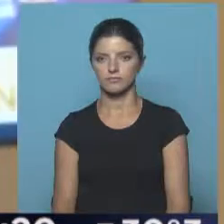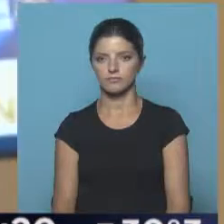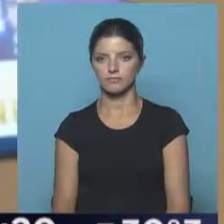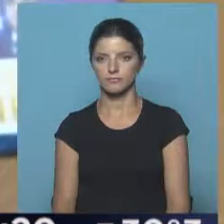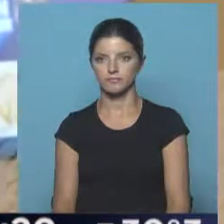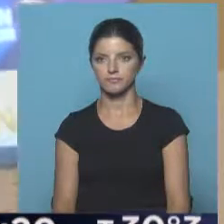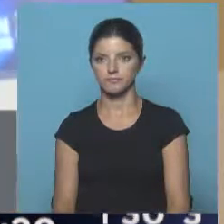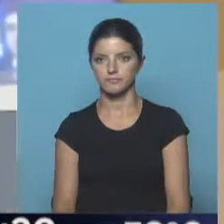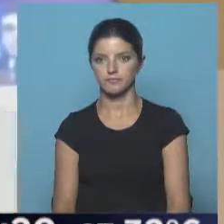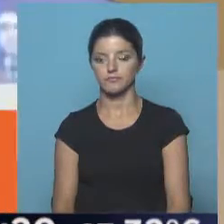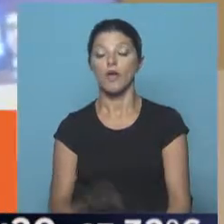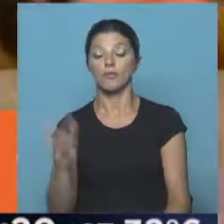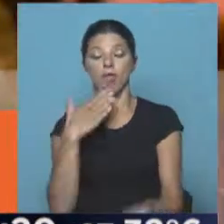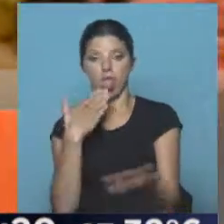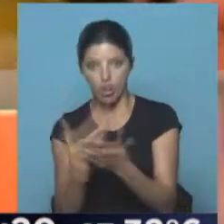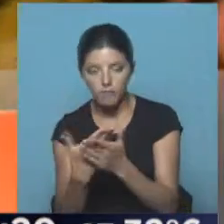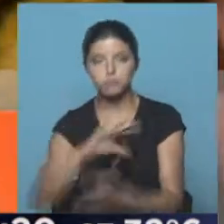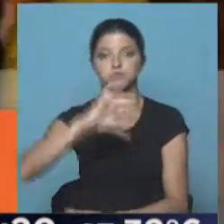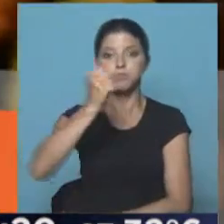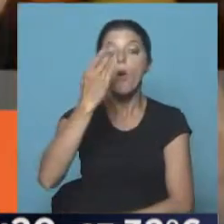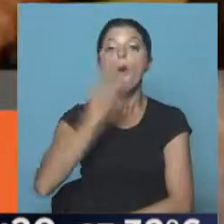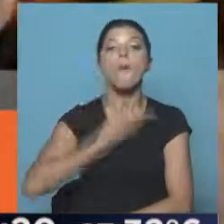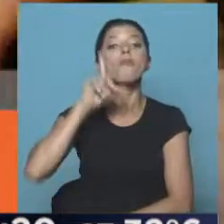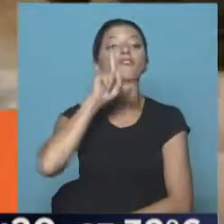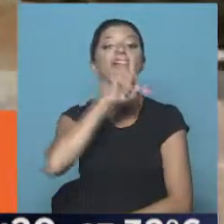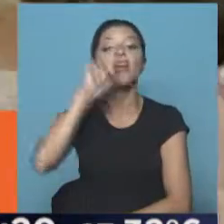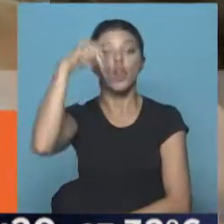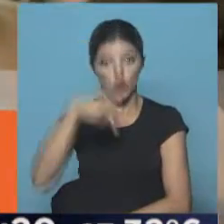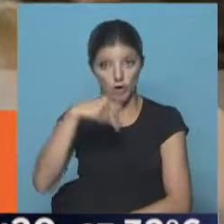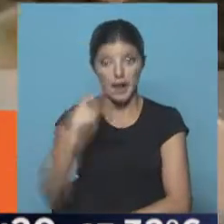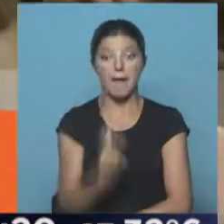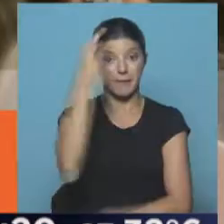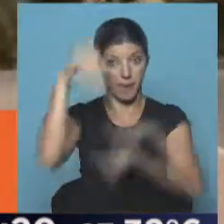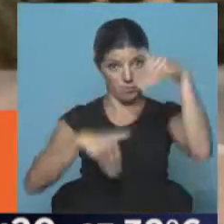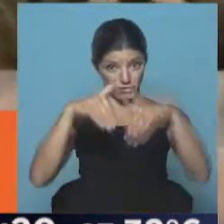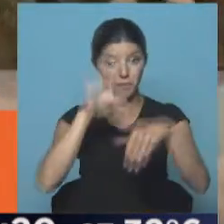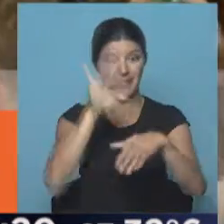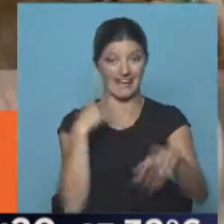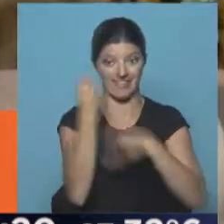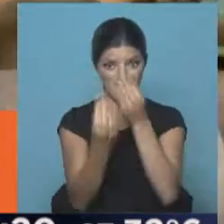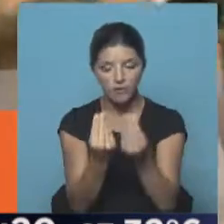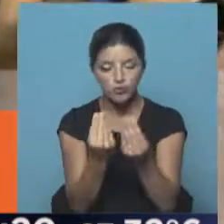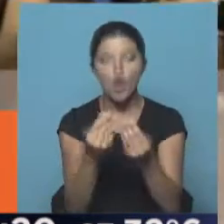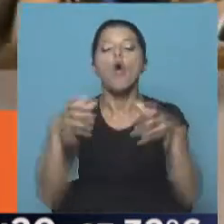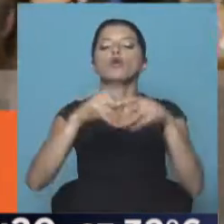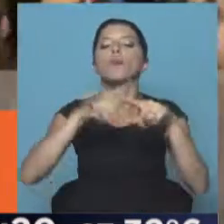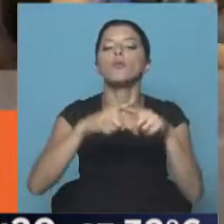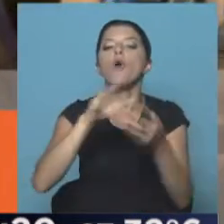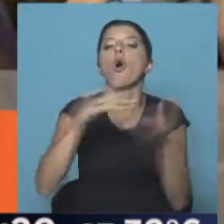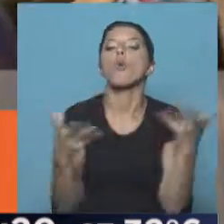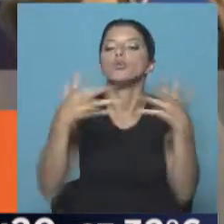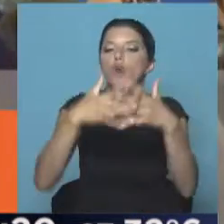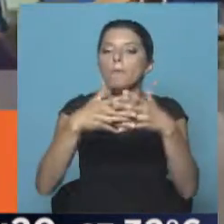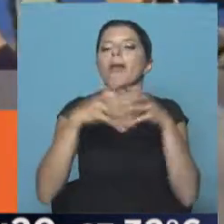La inesperada victoria de François Fillon en las primarias de los republicanos, el nuevo nombre del partido Unión para un Movimiento